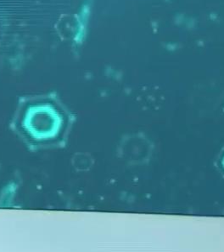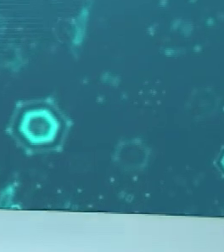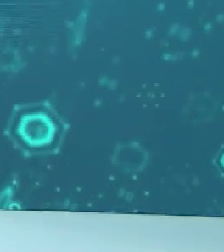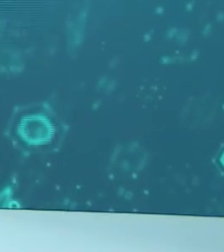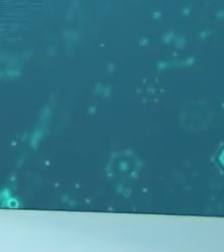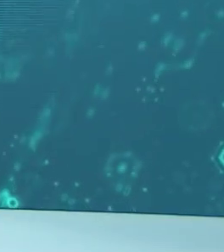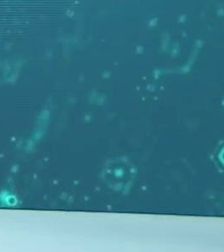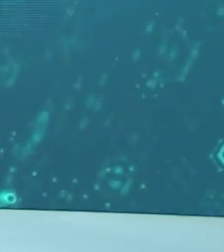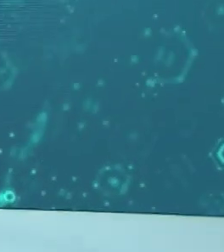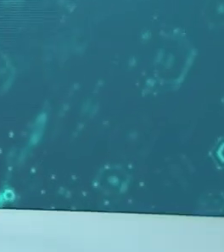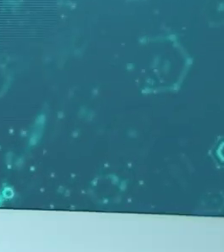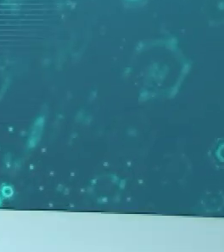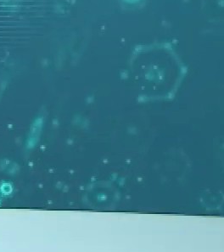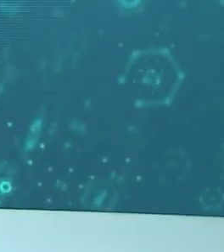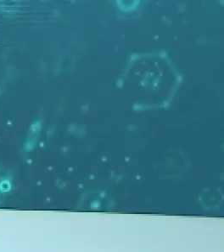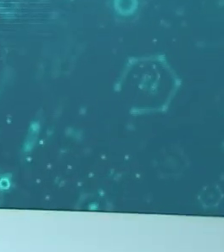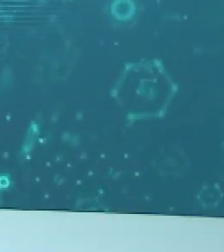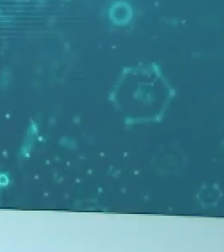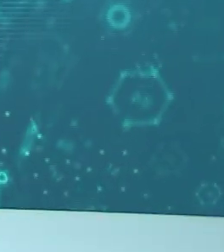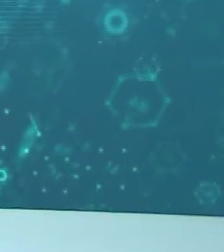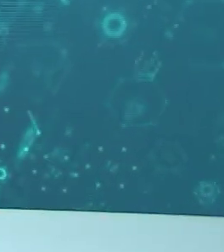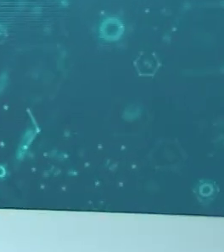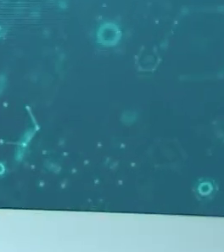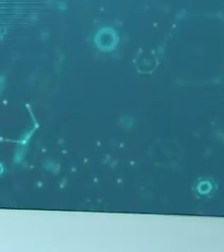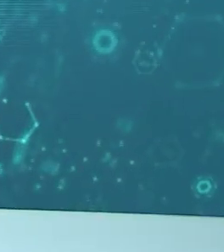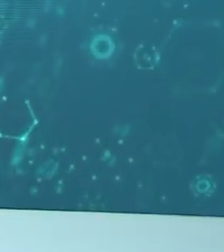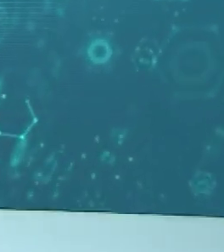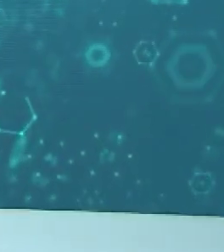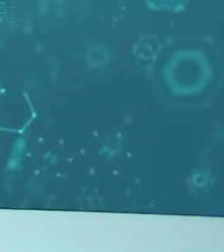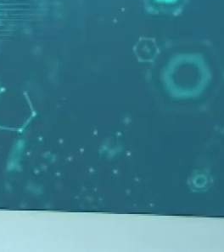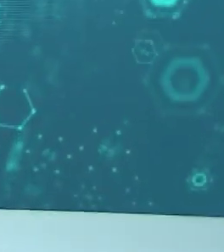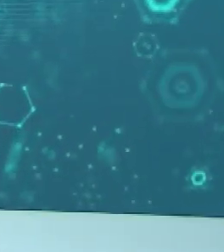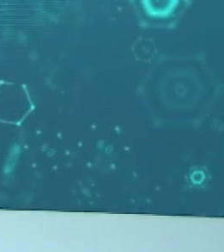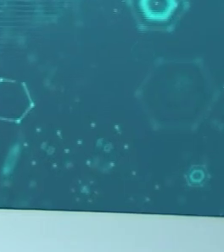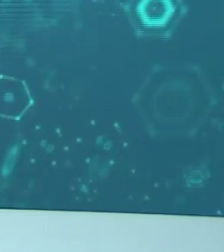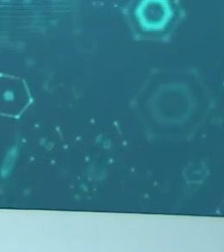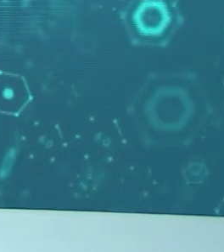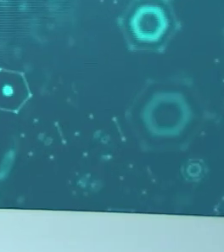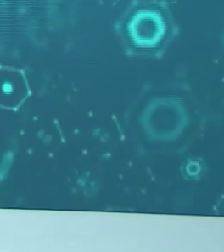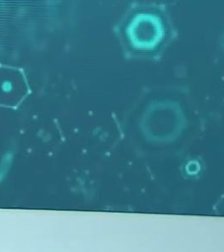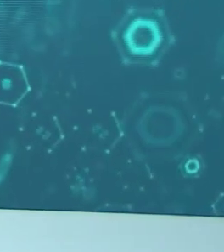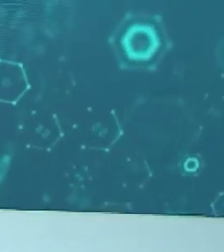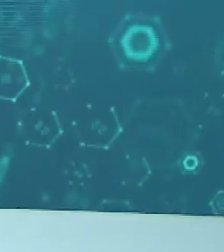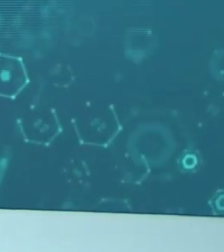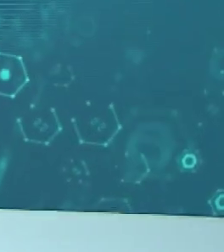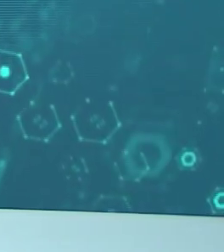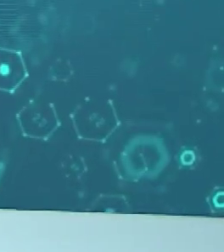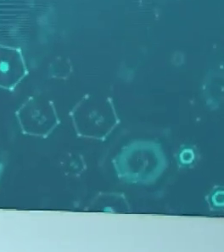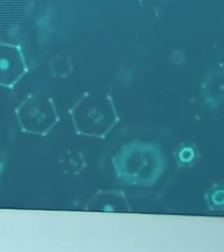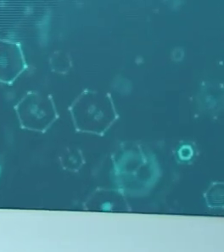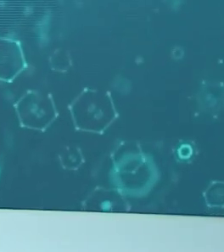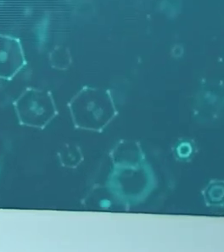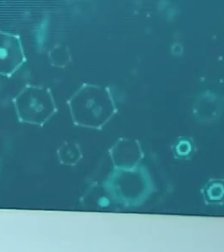una suerte de corolario porque te lo fuimos mostrando día a día, donde hubo una intensa campaña de promoción a través del